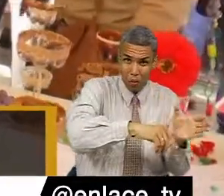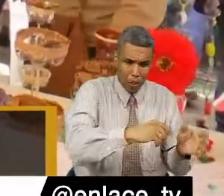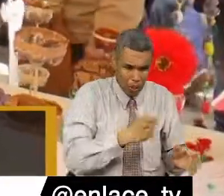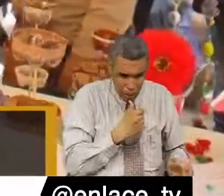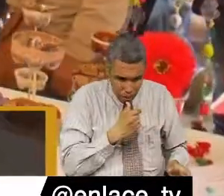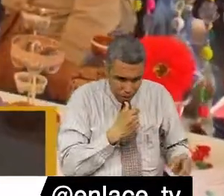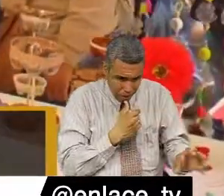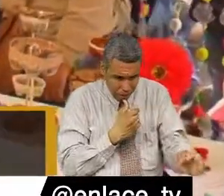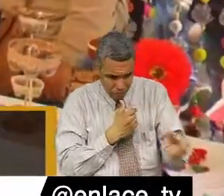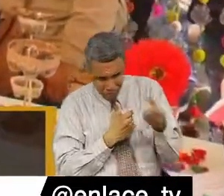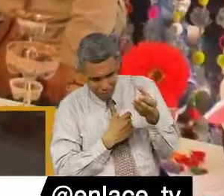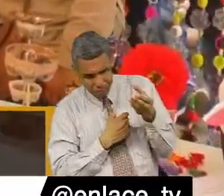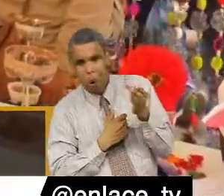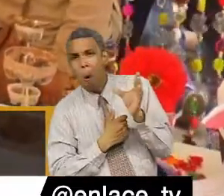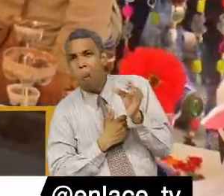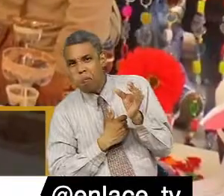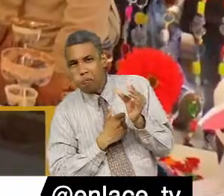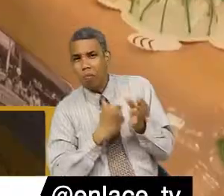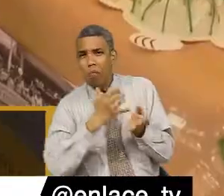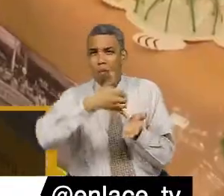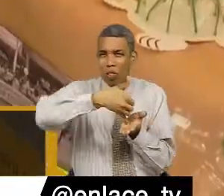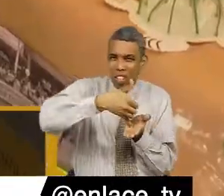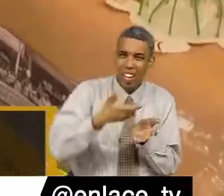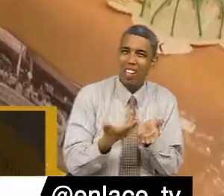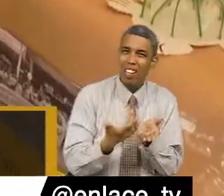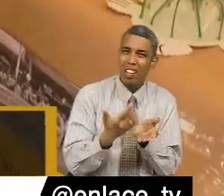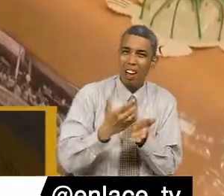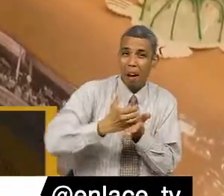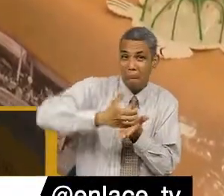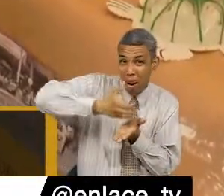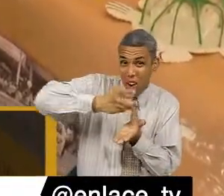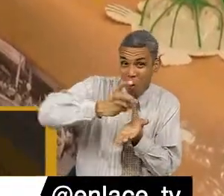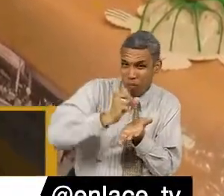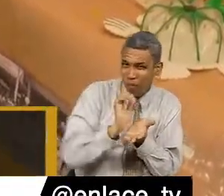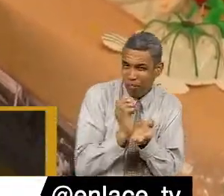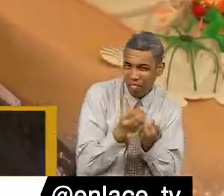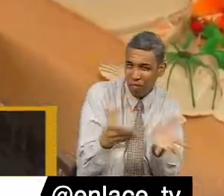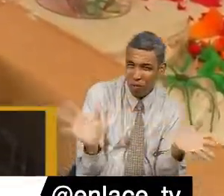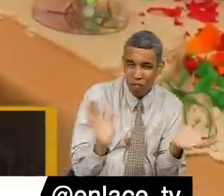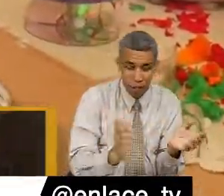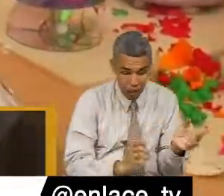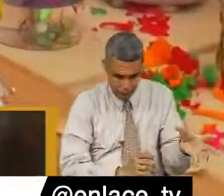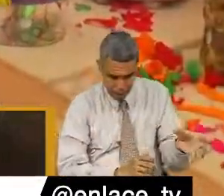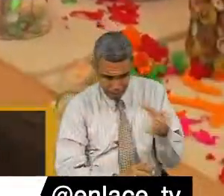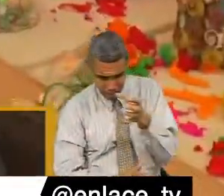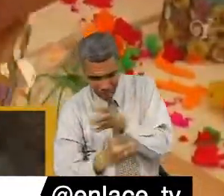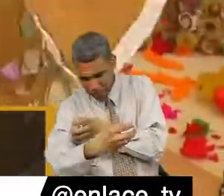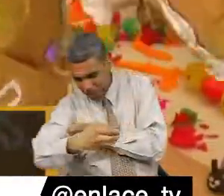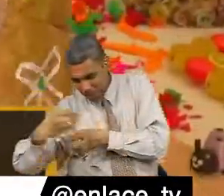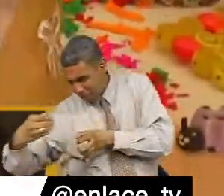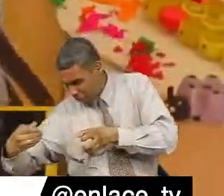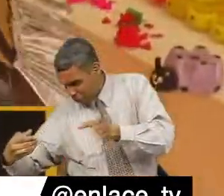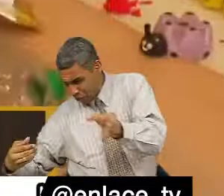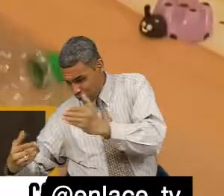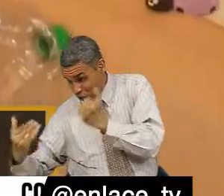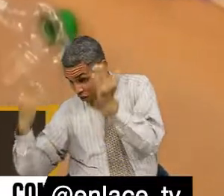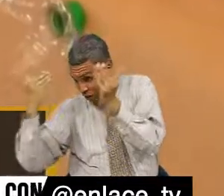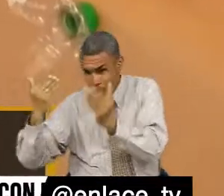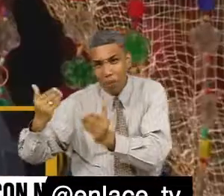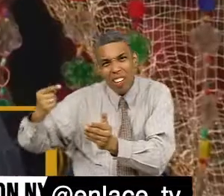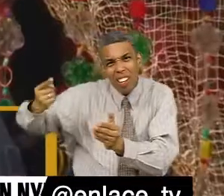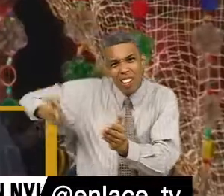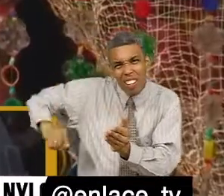empresa. Entonces, durante el convenio se han estado trabajando ciertas capacitaciones donde a ellos se les instruye sobre el reciclaje, sobre la